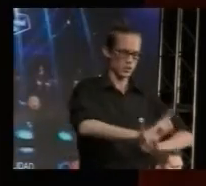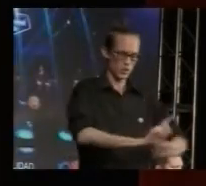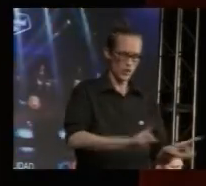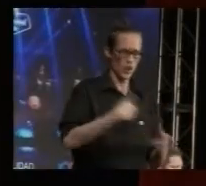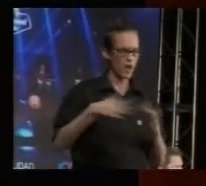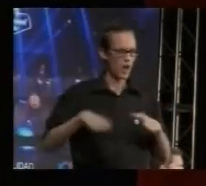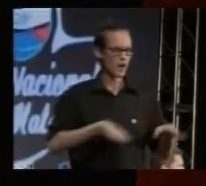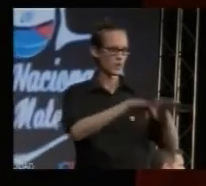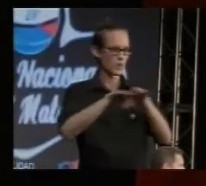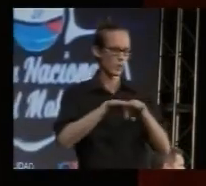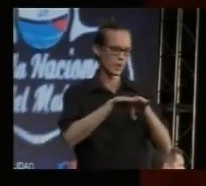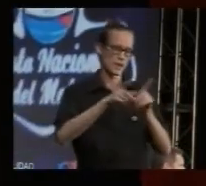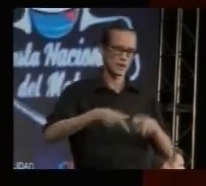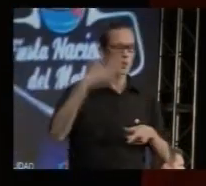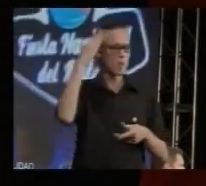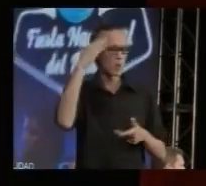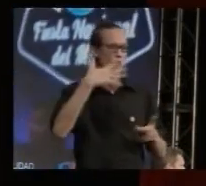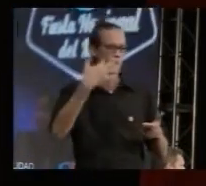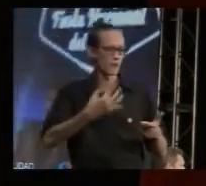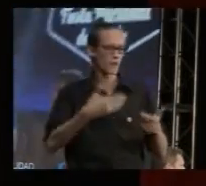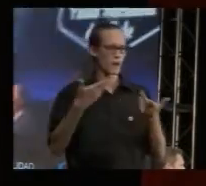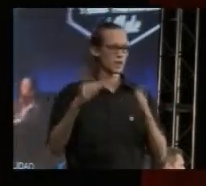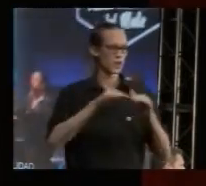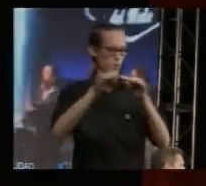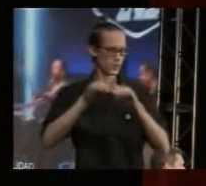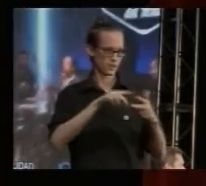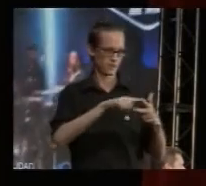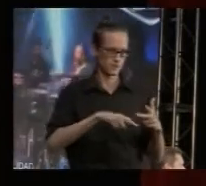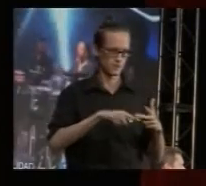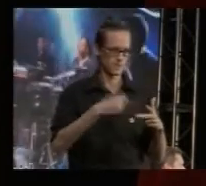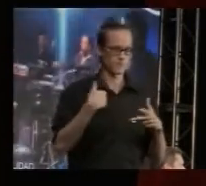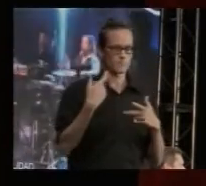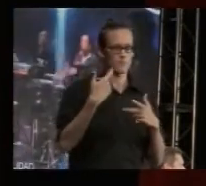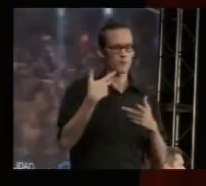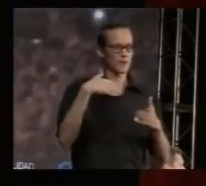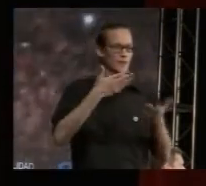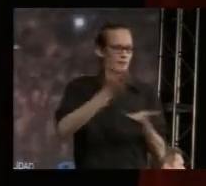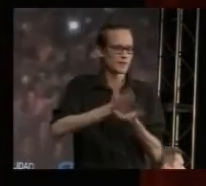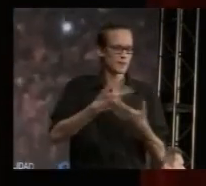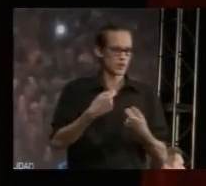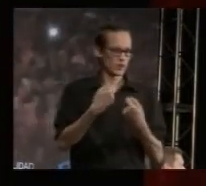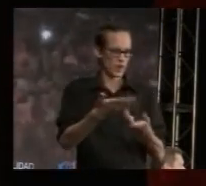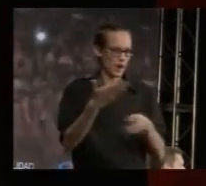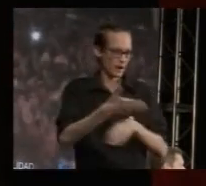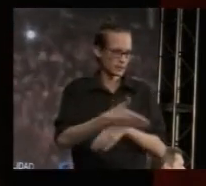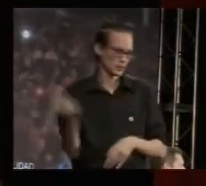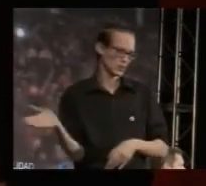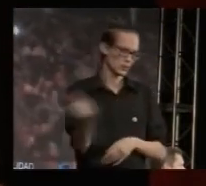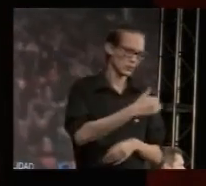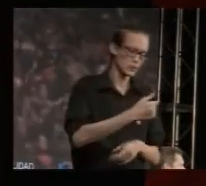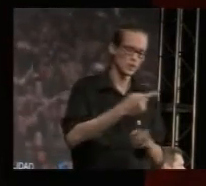fortalecer las políticas de memoria, verdad y justicia, promover el acceso universal a derechos y el compromiso permanente